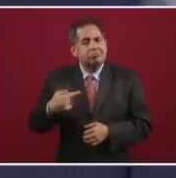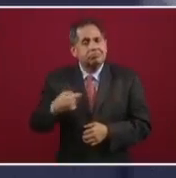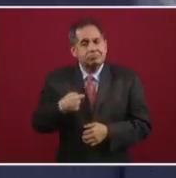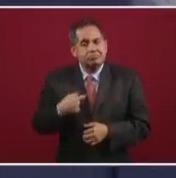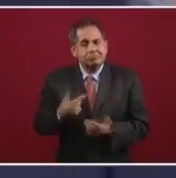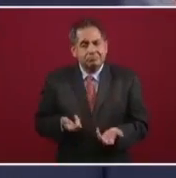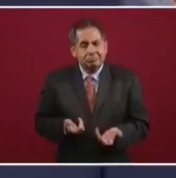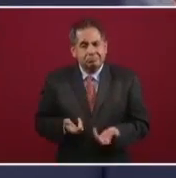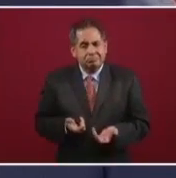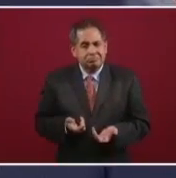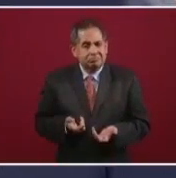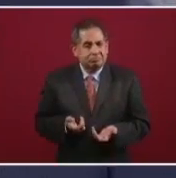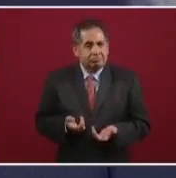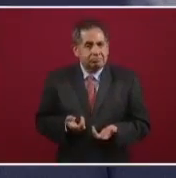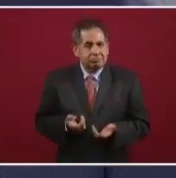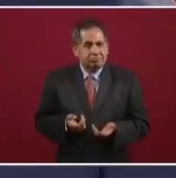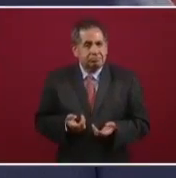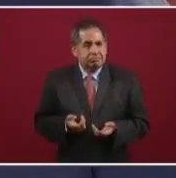sino